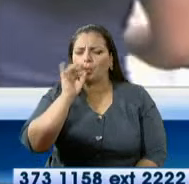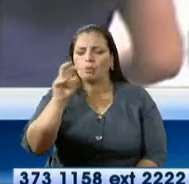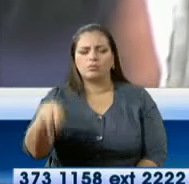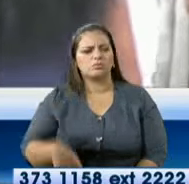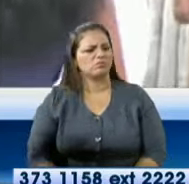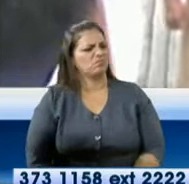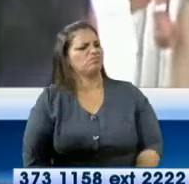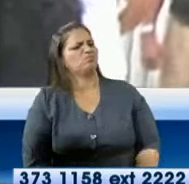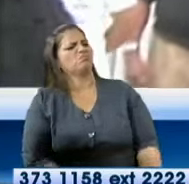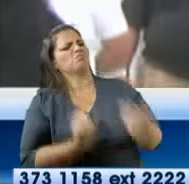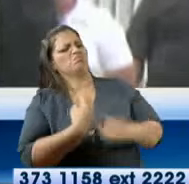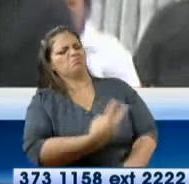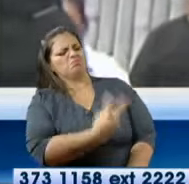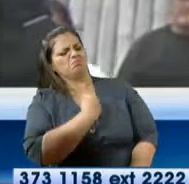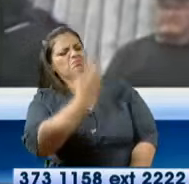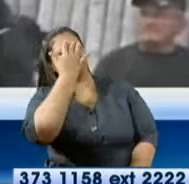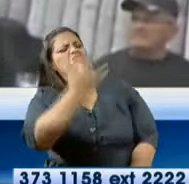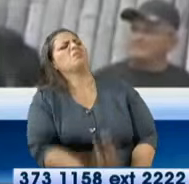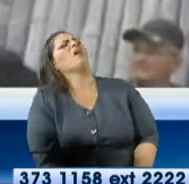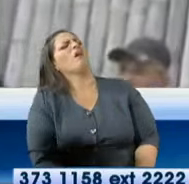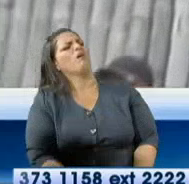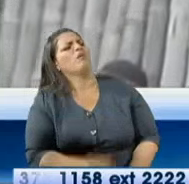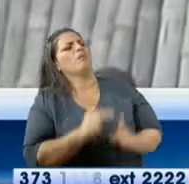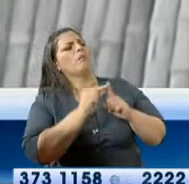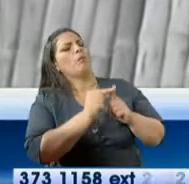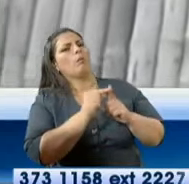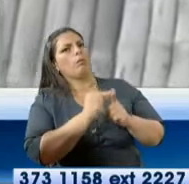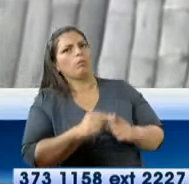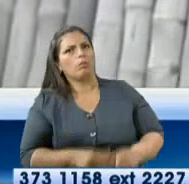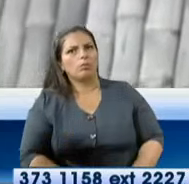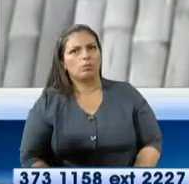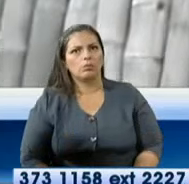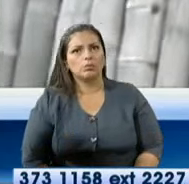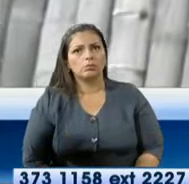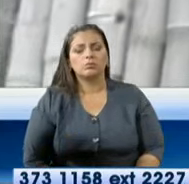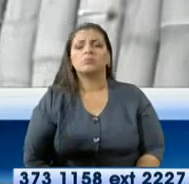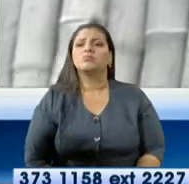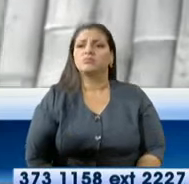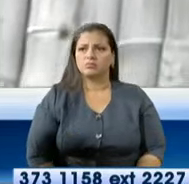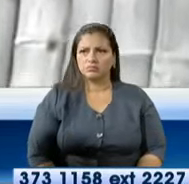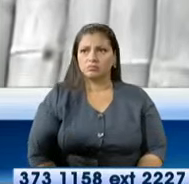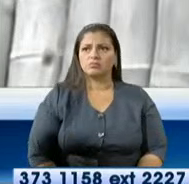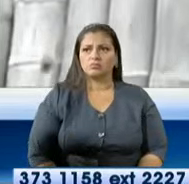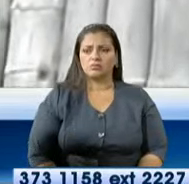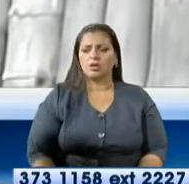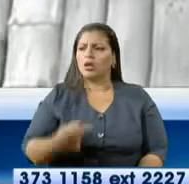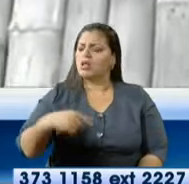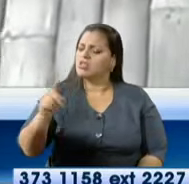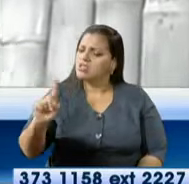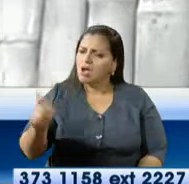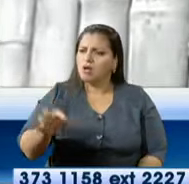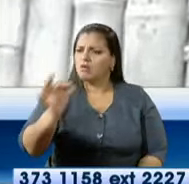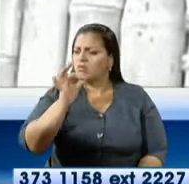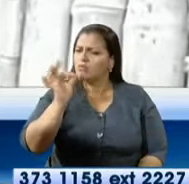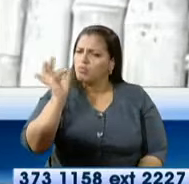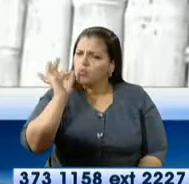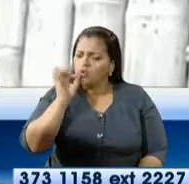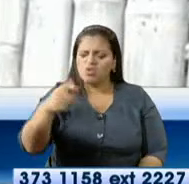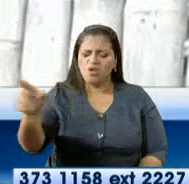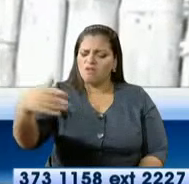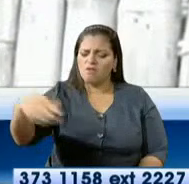ir a... O sea, en vez de esconderse, los insultan a quienes se los quedan viendo. Sí, y si uno les dice algo, lo mismo.